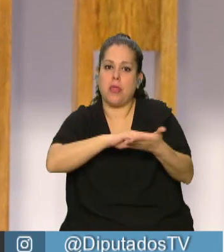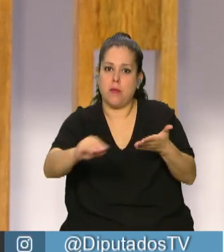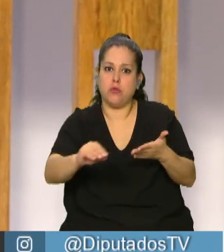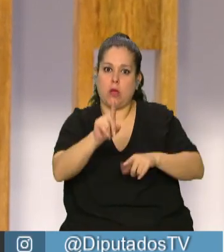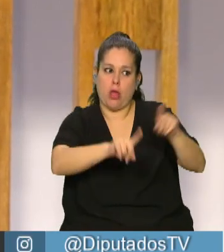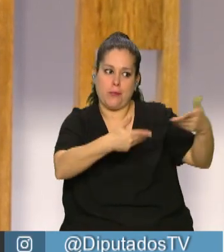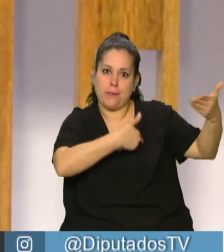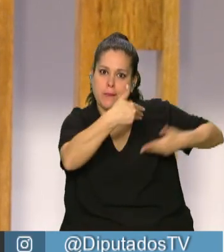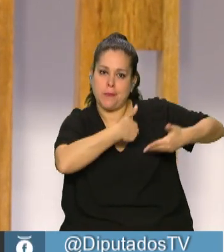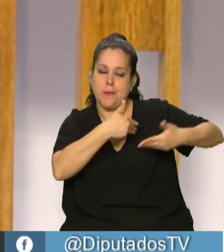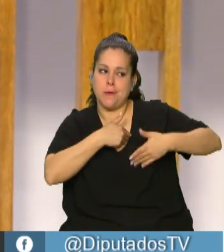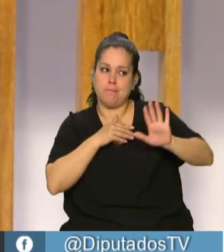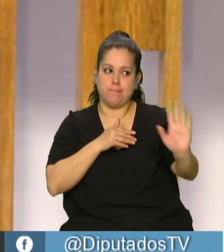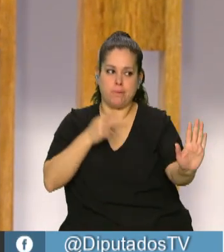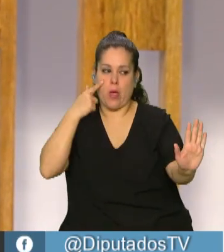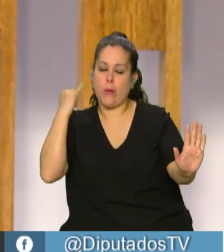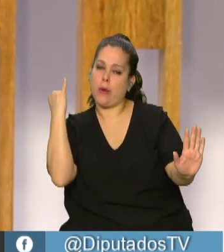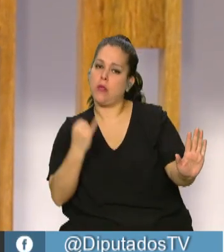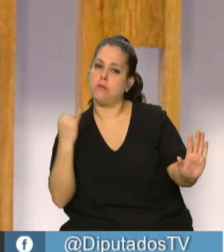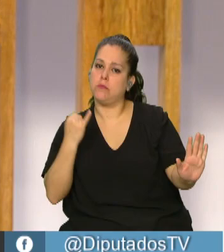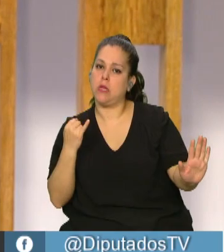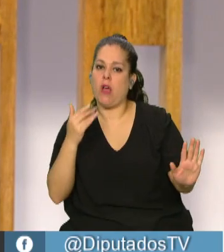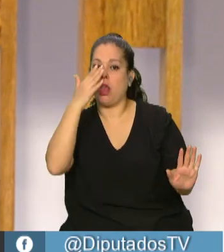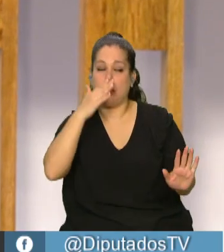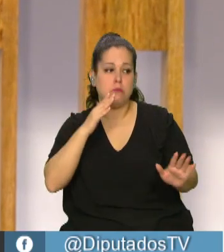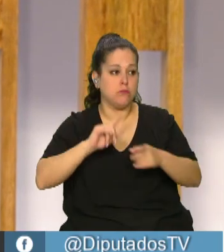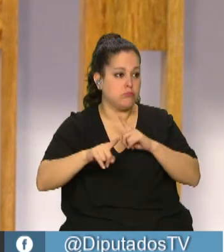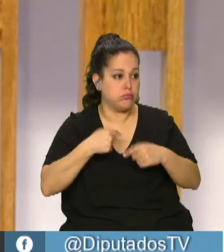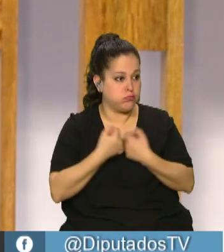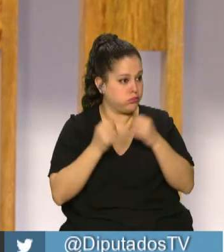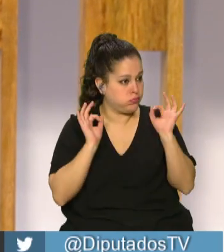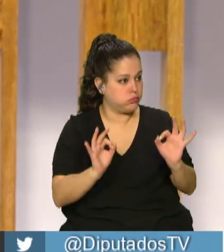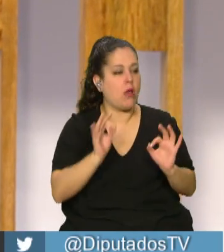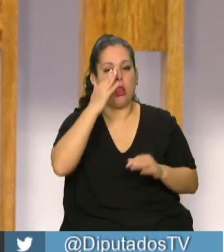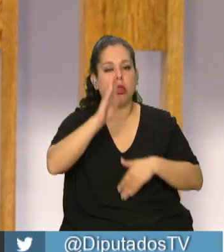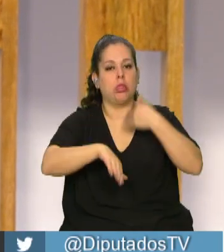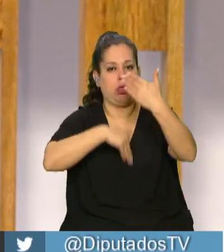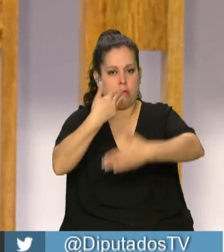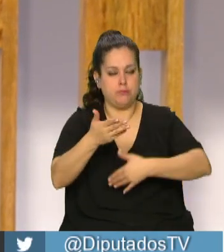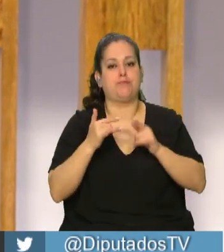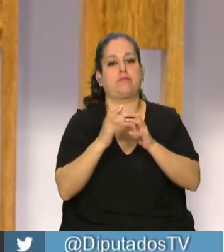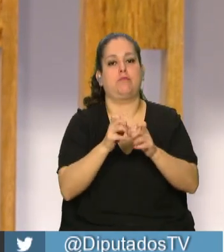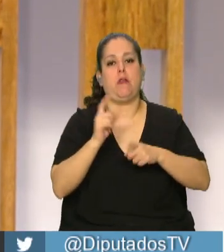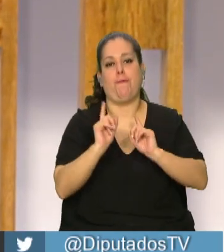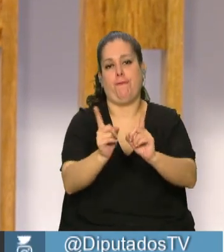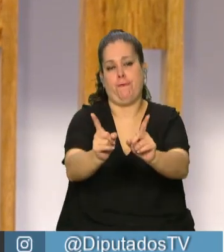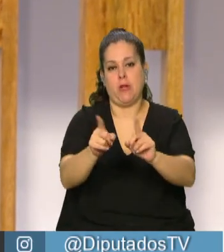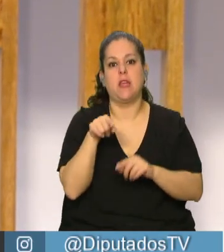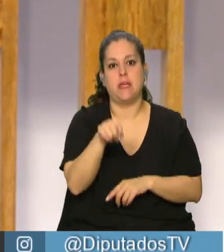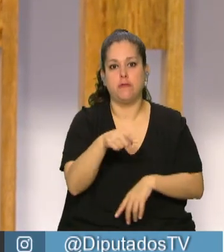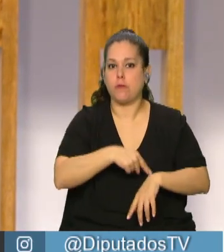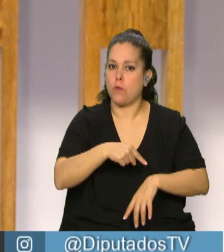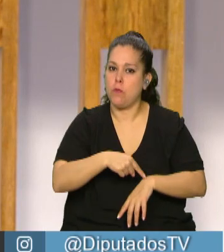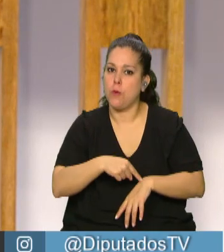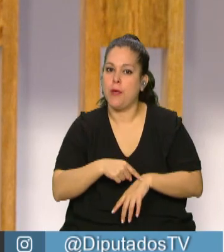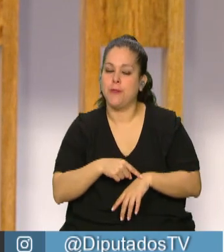algunos legisladores y después con un acuerdo se pudo continuar la sesión para sancionar el proyecto. Esos son todos momentos